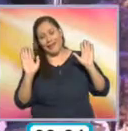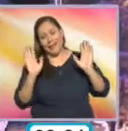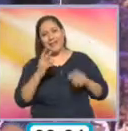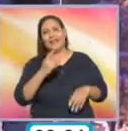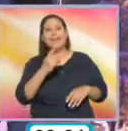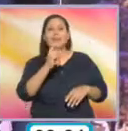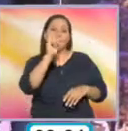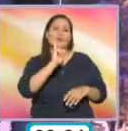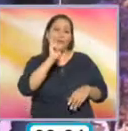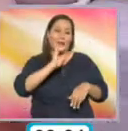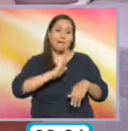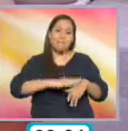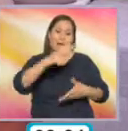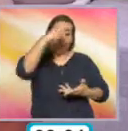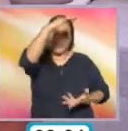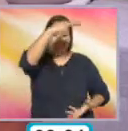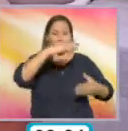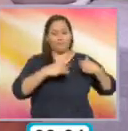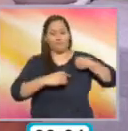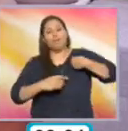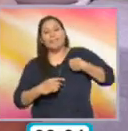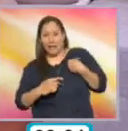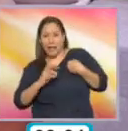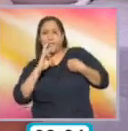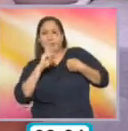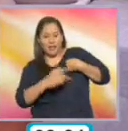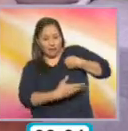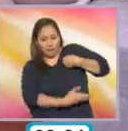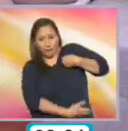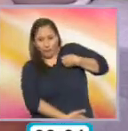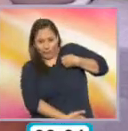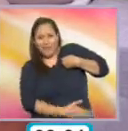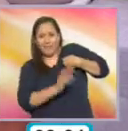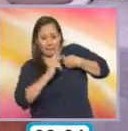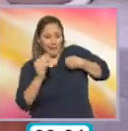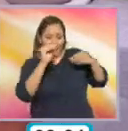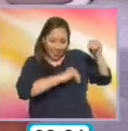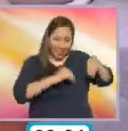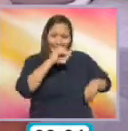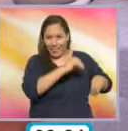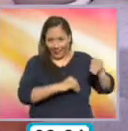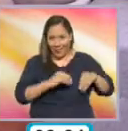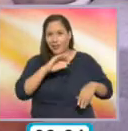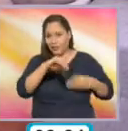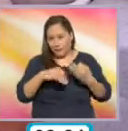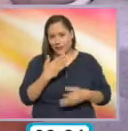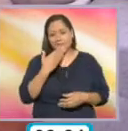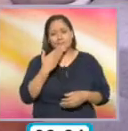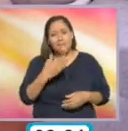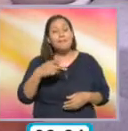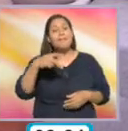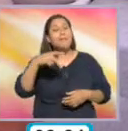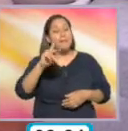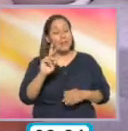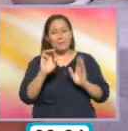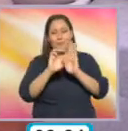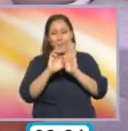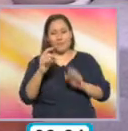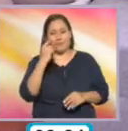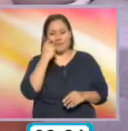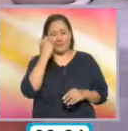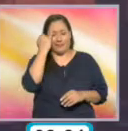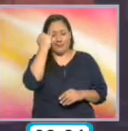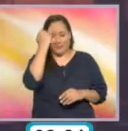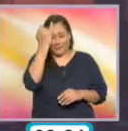porque ustedes entre más grande esté la bolsa, es mejor. Exacto, cabe todo. Pero aquí el chiste es que, imagínate, no es lo